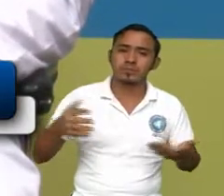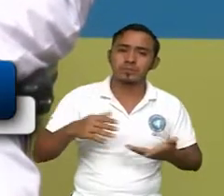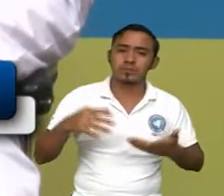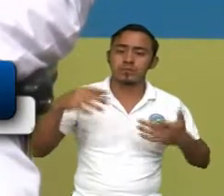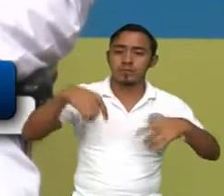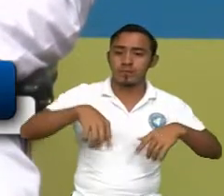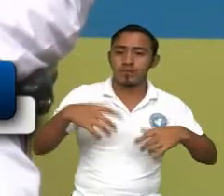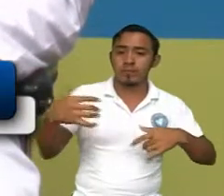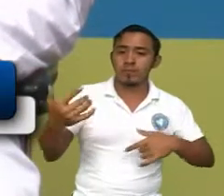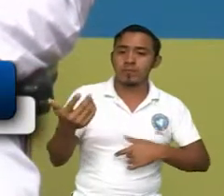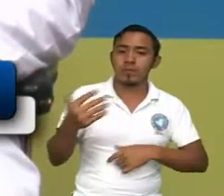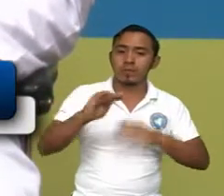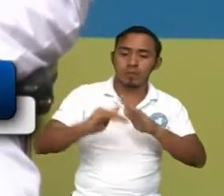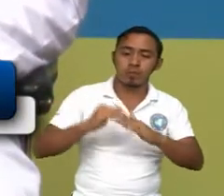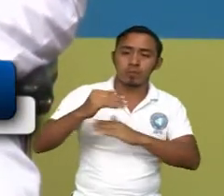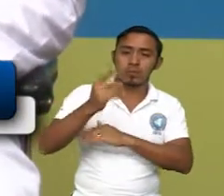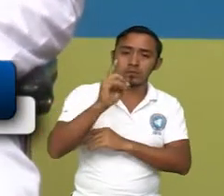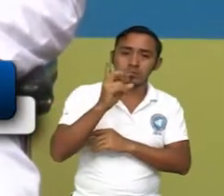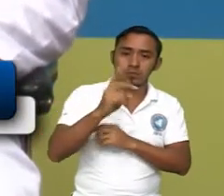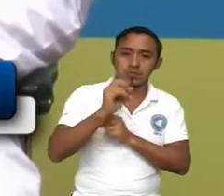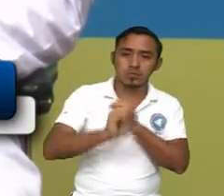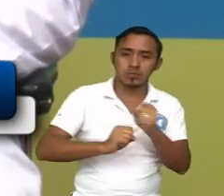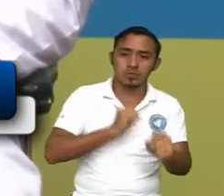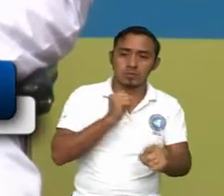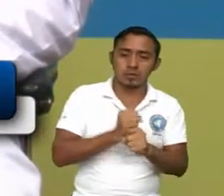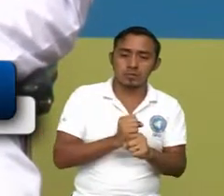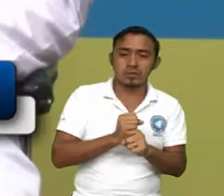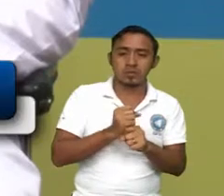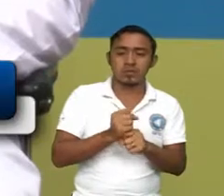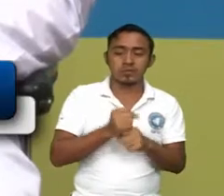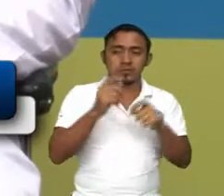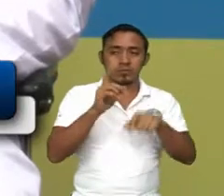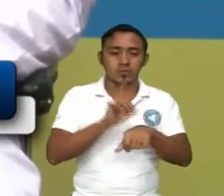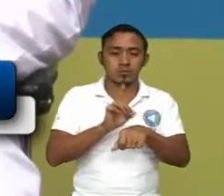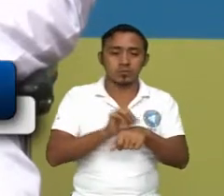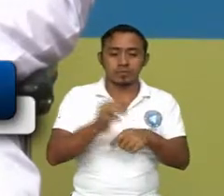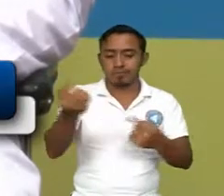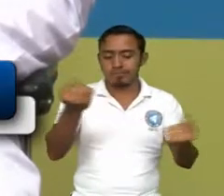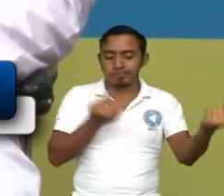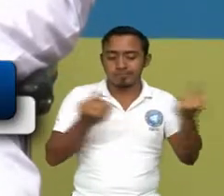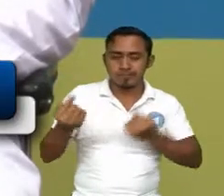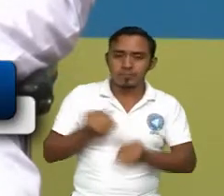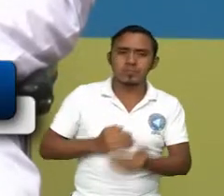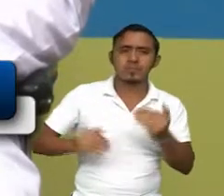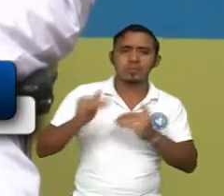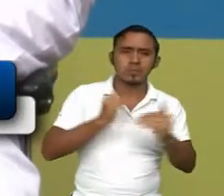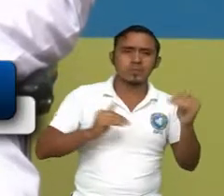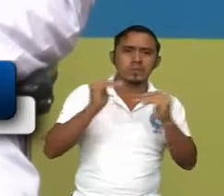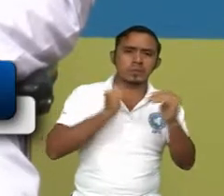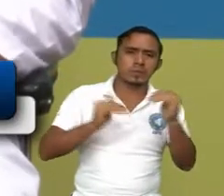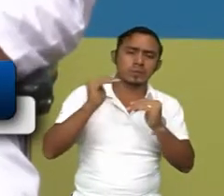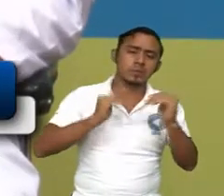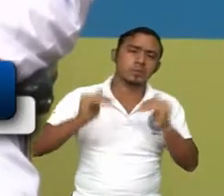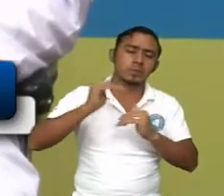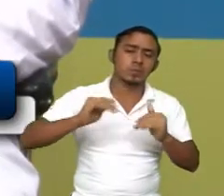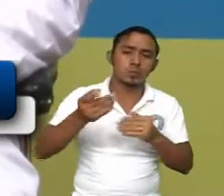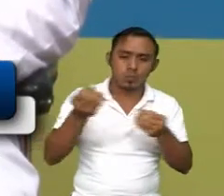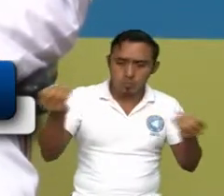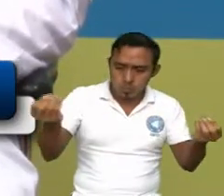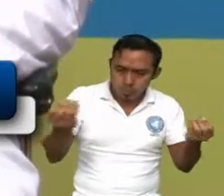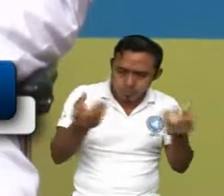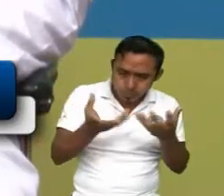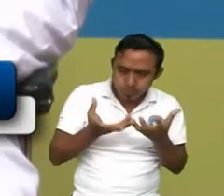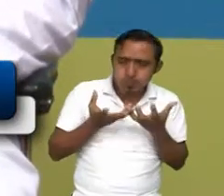nuestro medio después de los 12 años nos caen a nosotros estos pacientes y cada vez nos vamos viendo de que hacen que se va haciendo